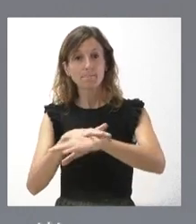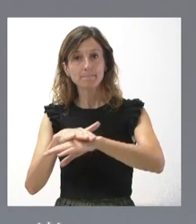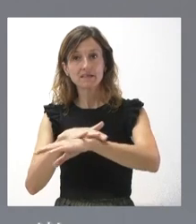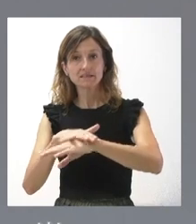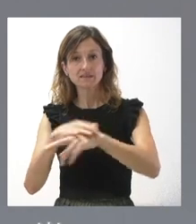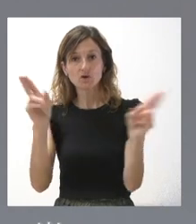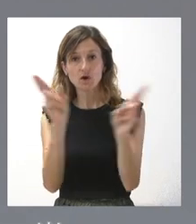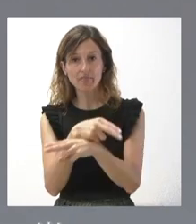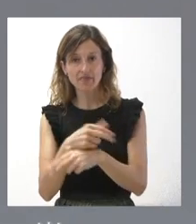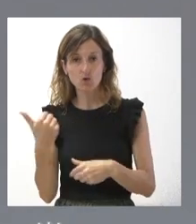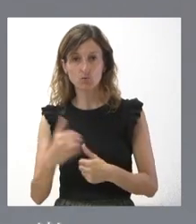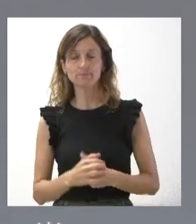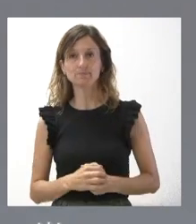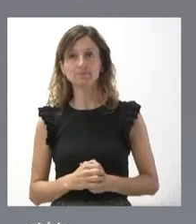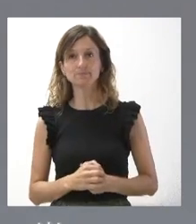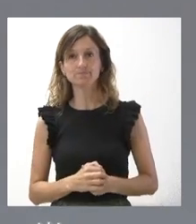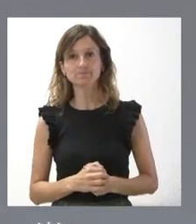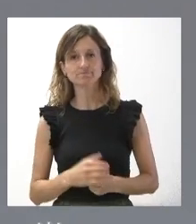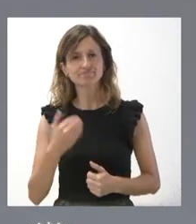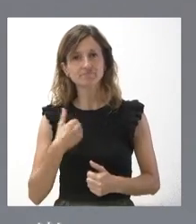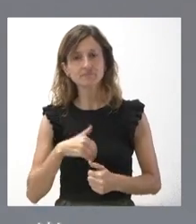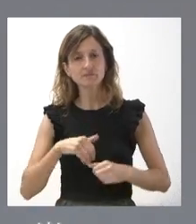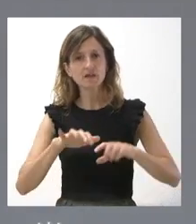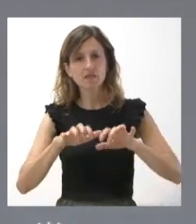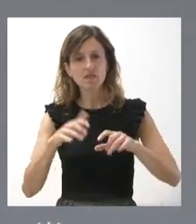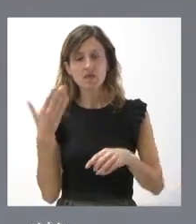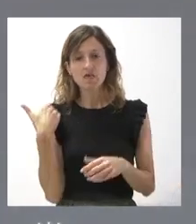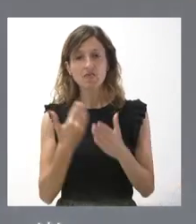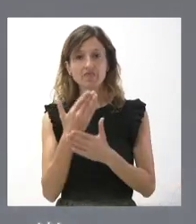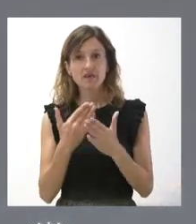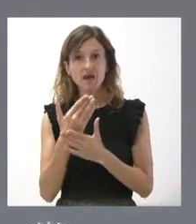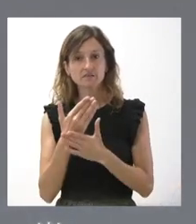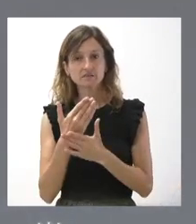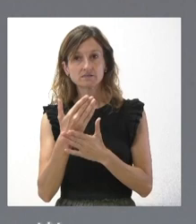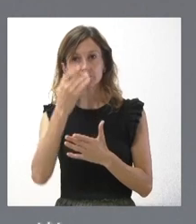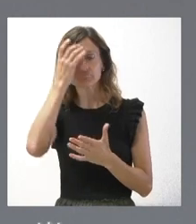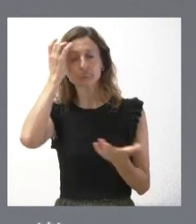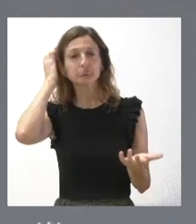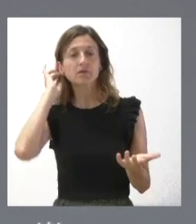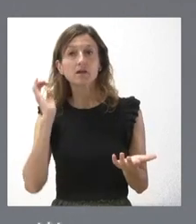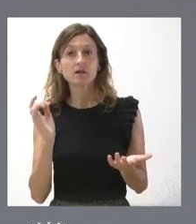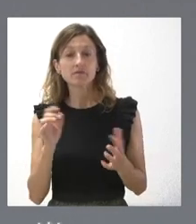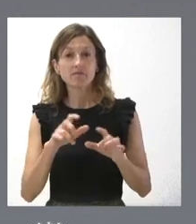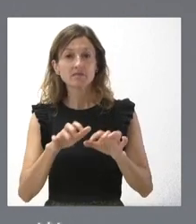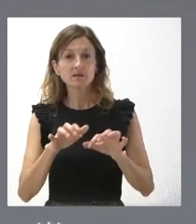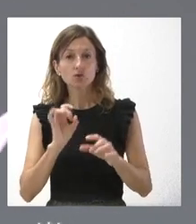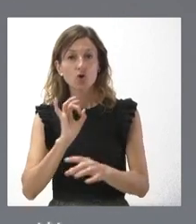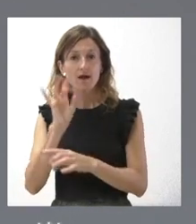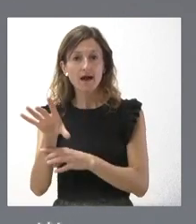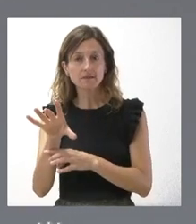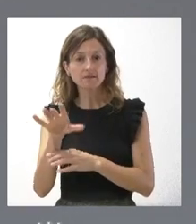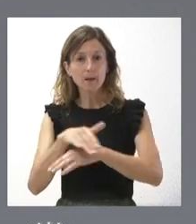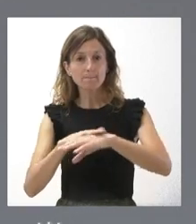la cancelaron. Hemos escrito hace muy pocos días, hemos escrito una carta